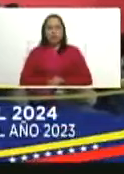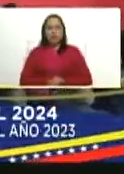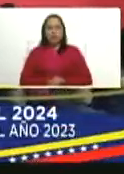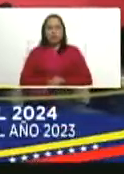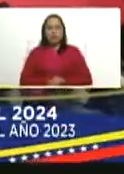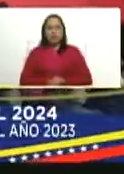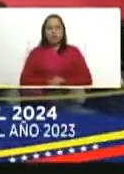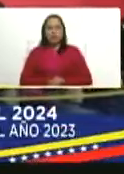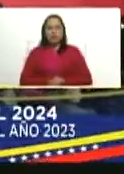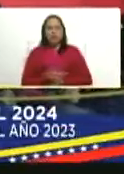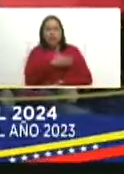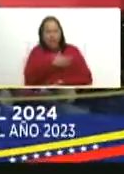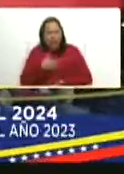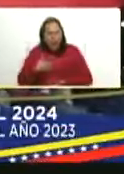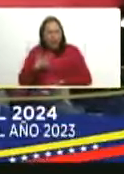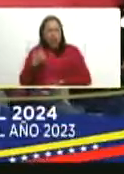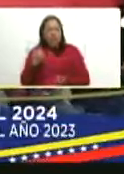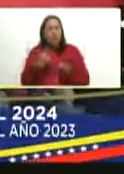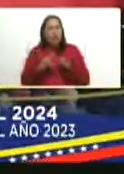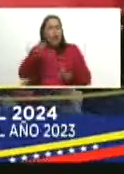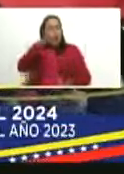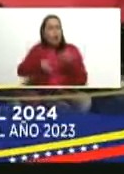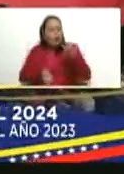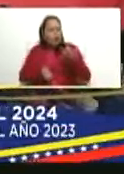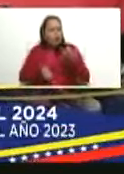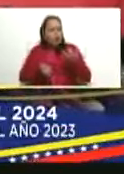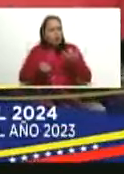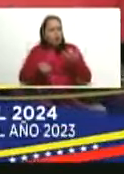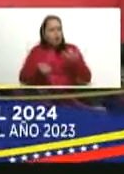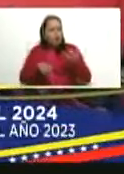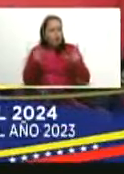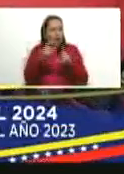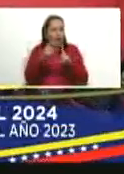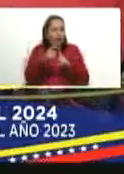Quiero hacer una última consideración.